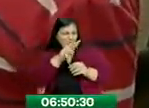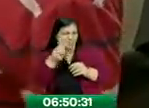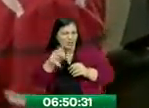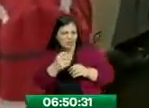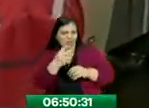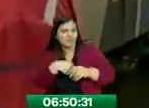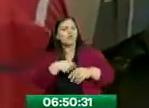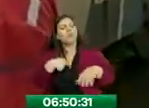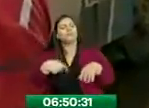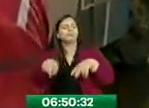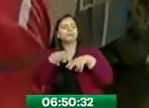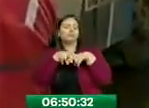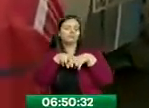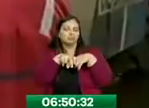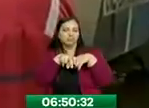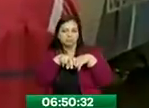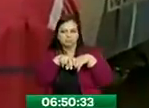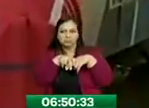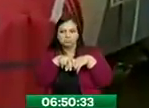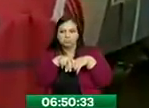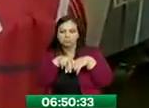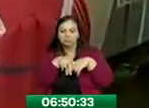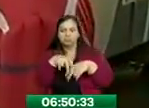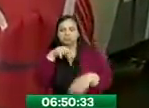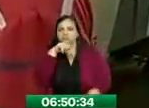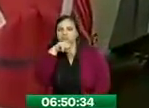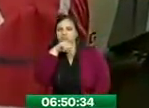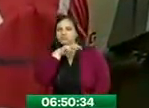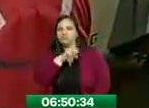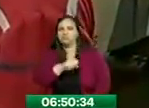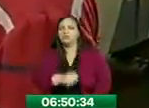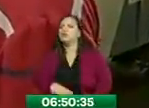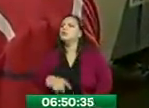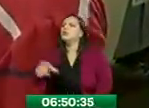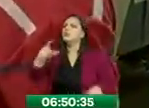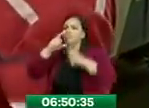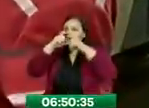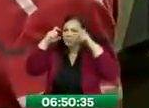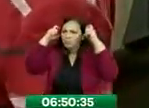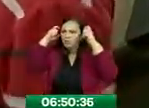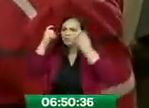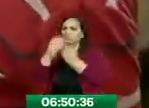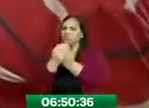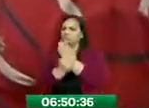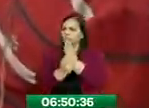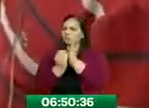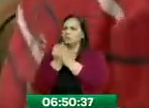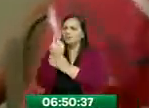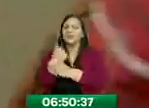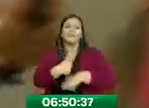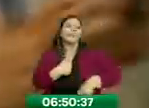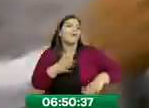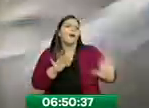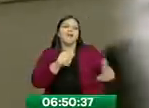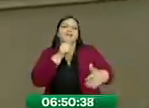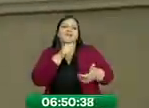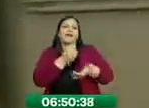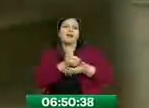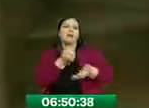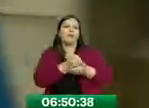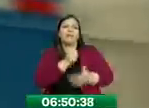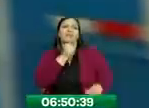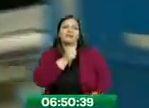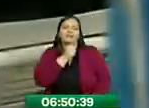Peligroso, claro que sí. ¿Qué ha pasado con su mascarilla? ¿Sus guantes? Todavía no los tengo, pero ya hoy día los tengo ya. Creo que sus defensas están buenas, ¿no?